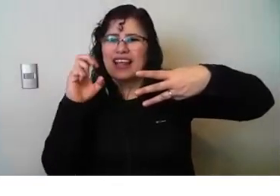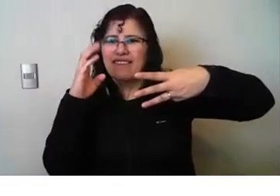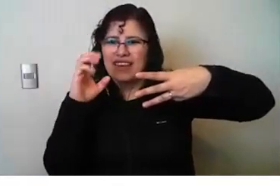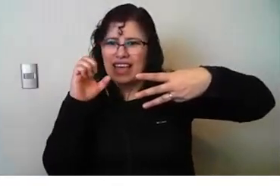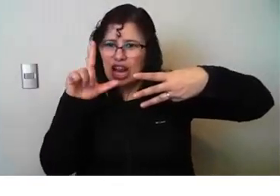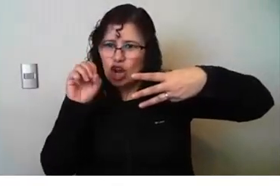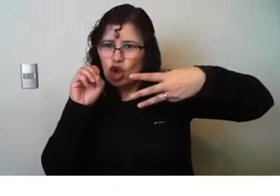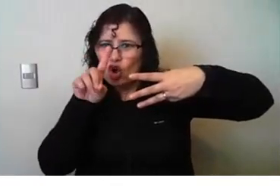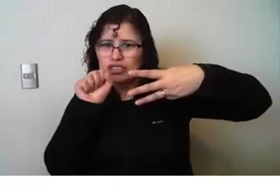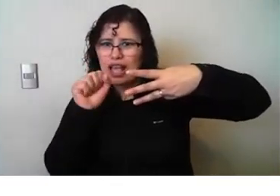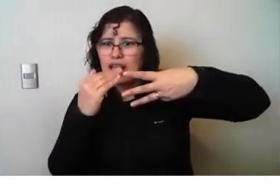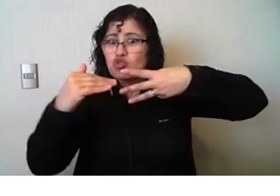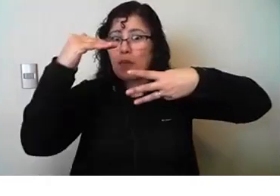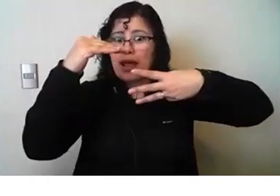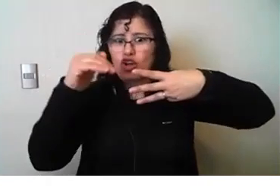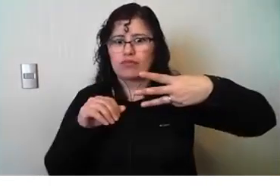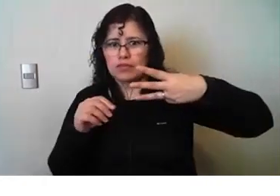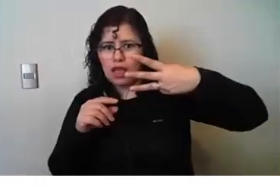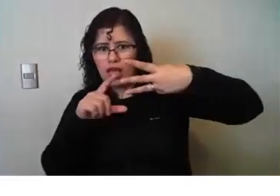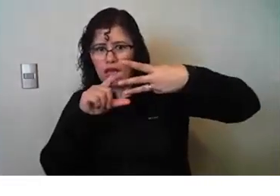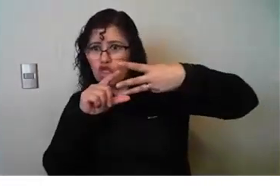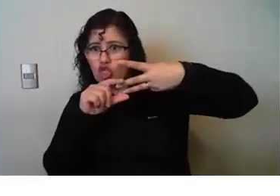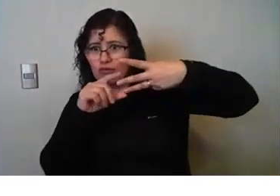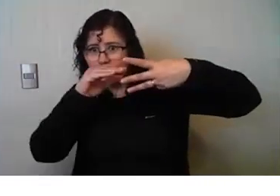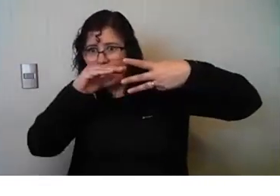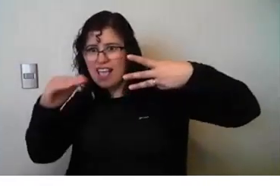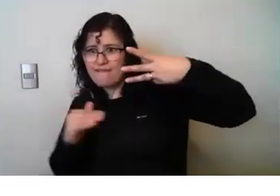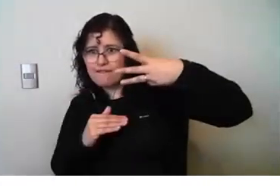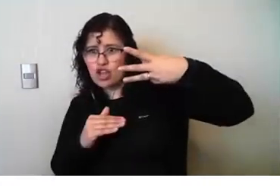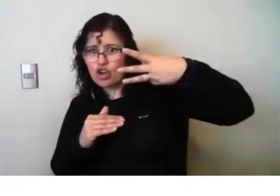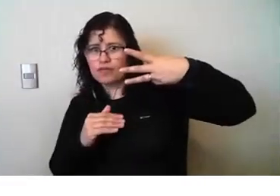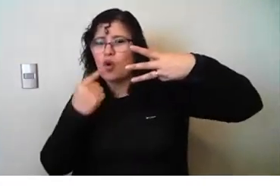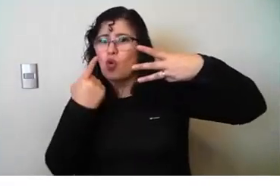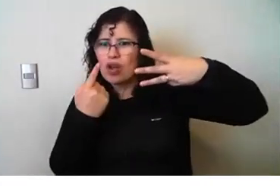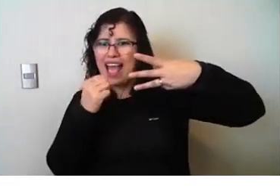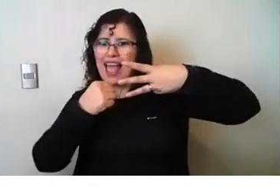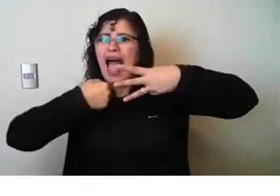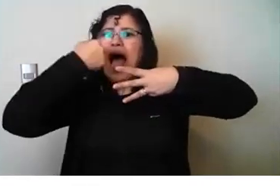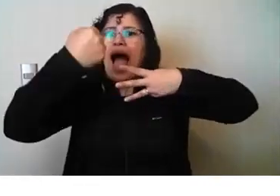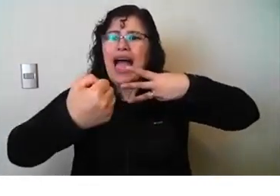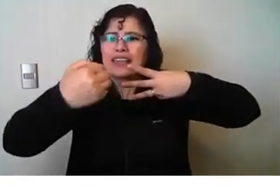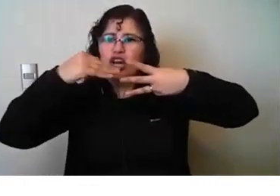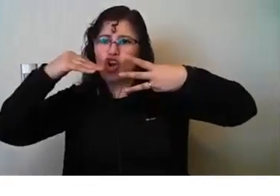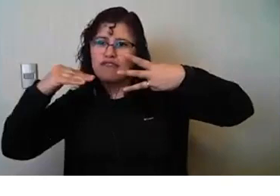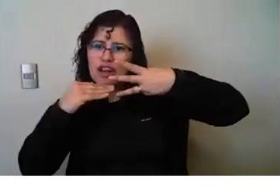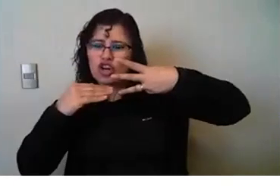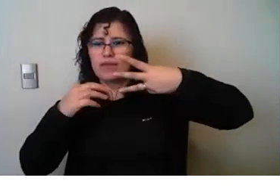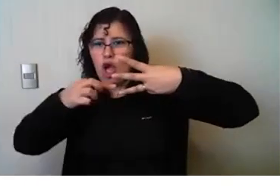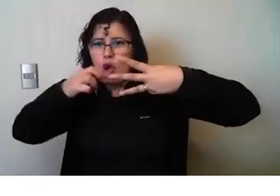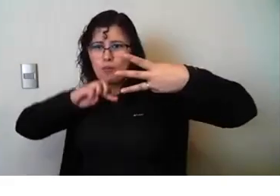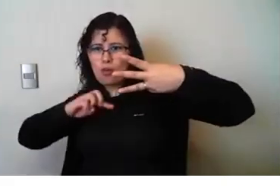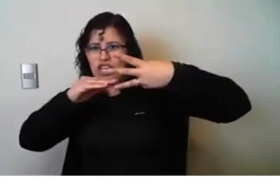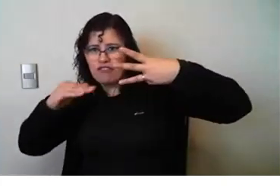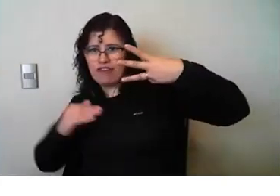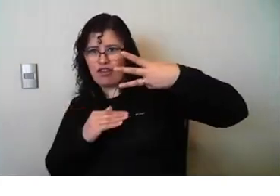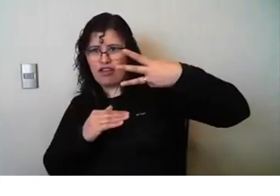Estas son inferiores, ambas, pero una se denomina anteroinferior y la otra posteroinferior. En la literatura